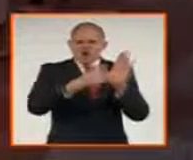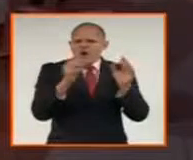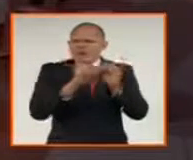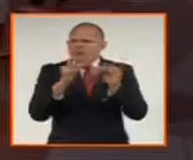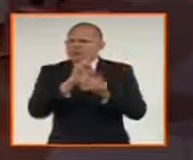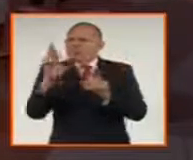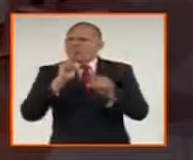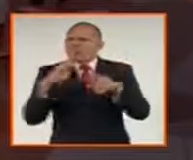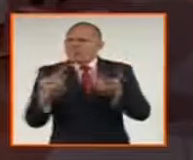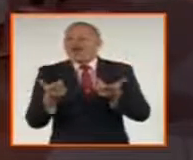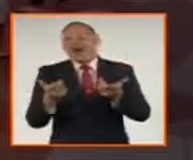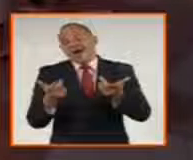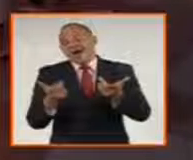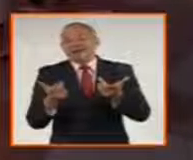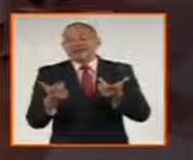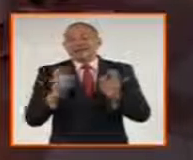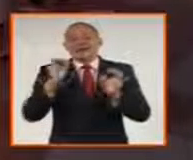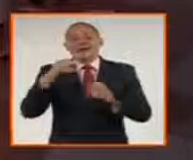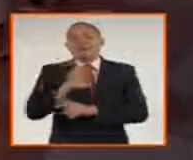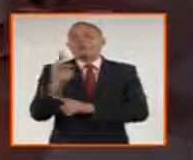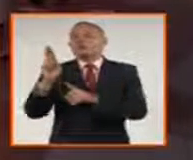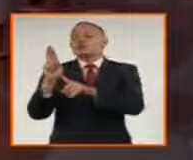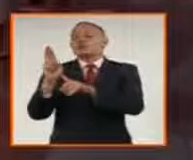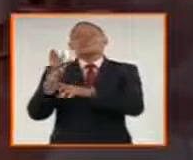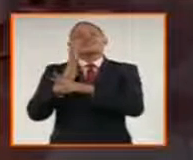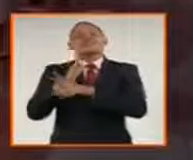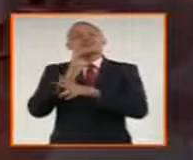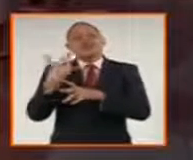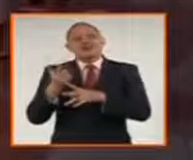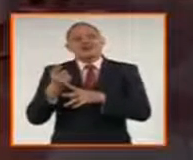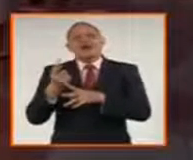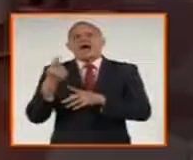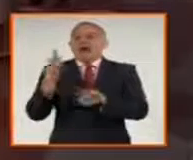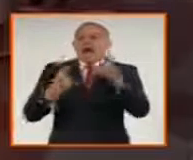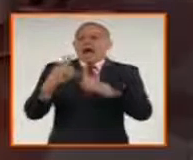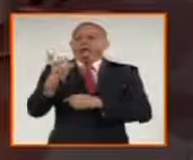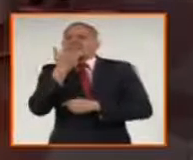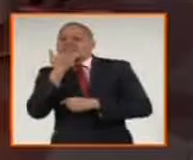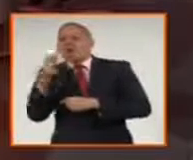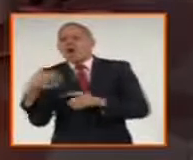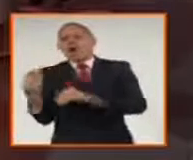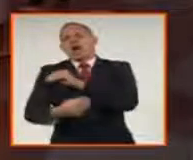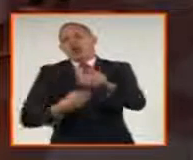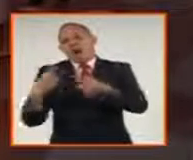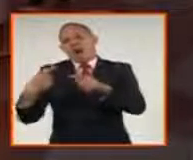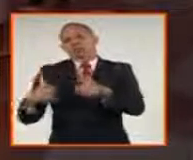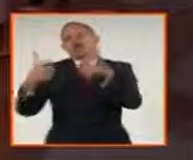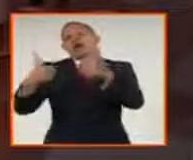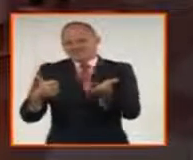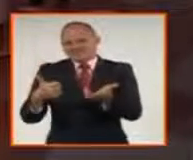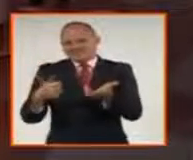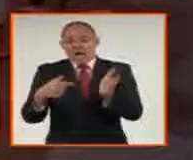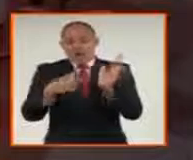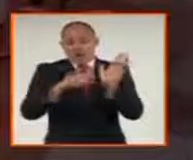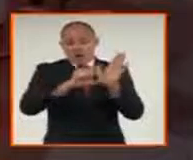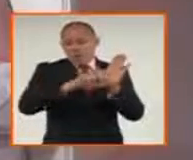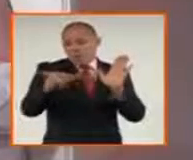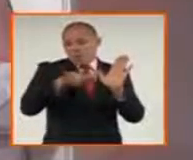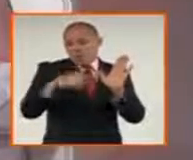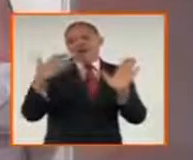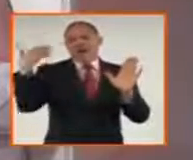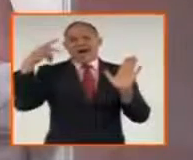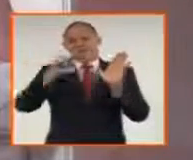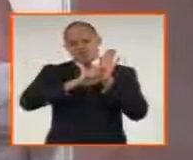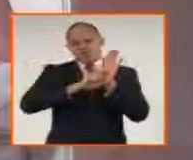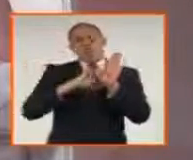tuit Díaz-Canel comentaba, también invitaba a la población a sumarse, dice que mientras más lo lee, más